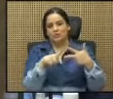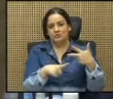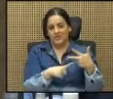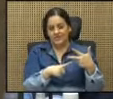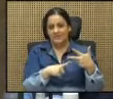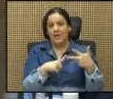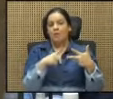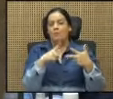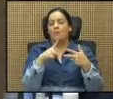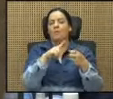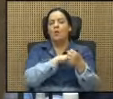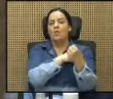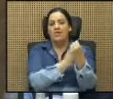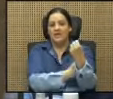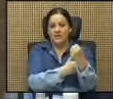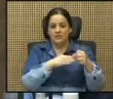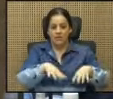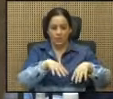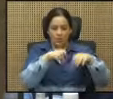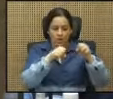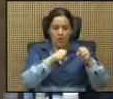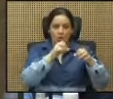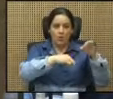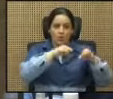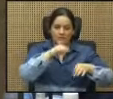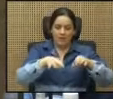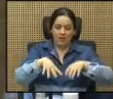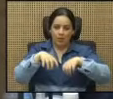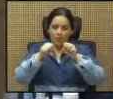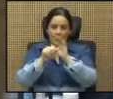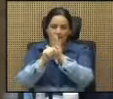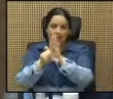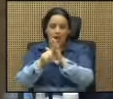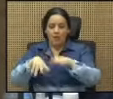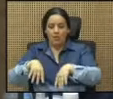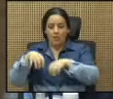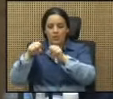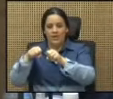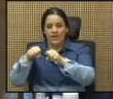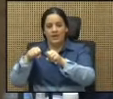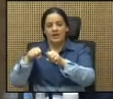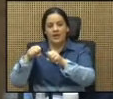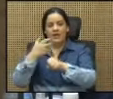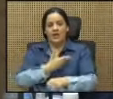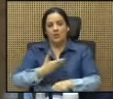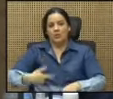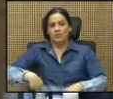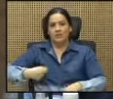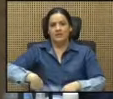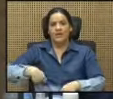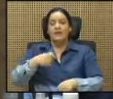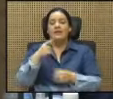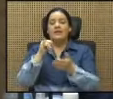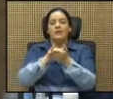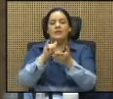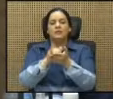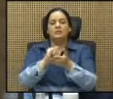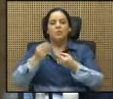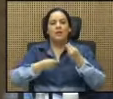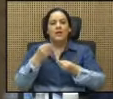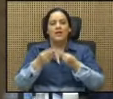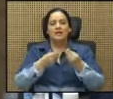legislativo y el ejecutivo. En este caso, el judicial, y esto infringe